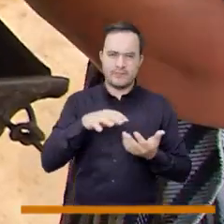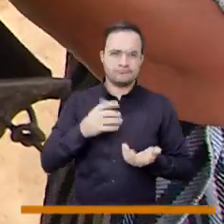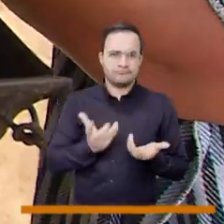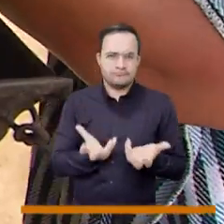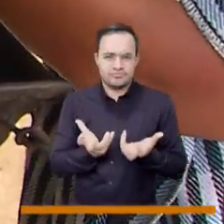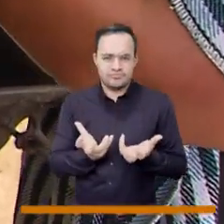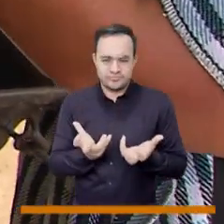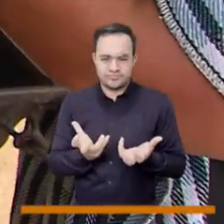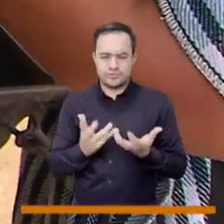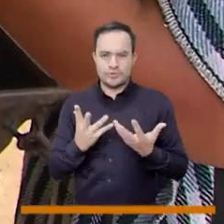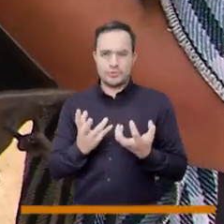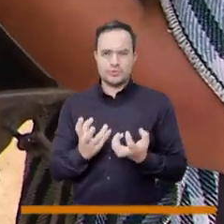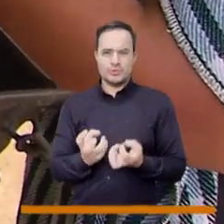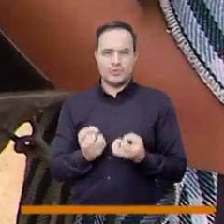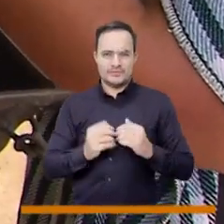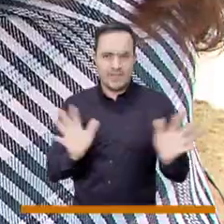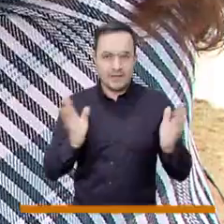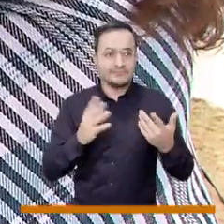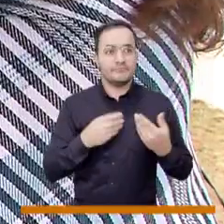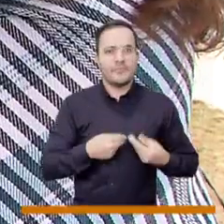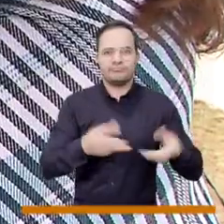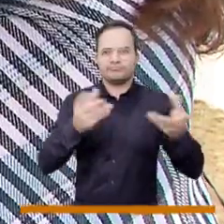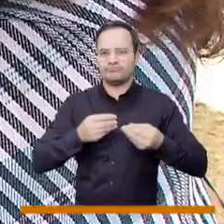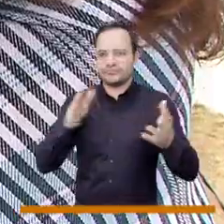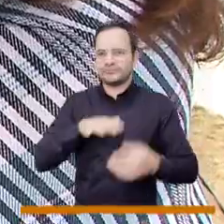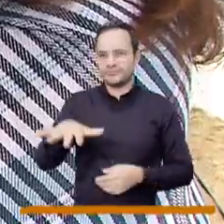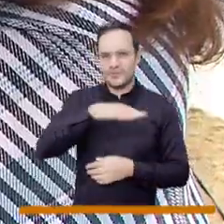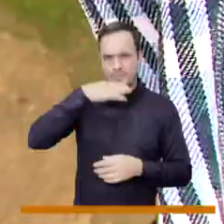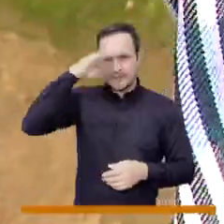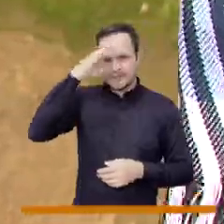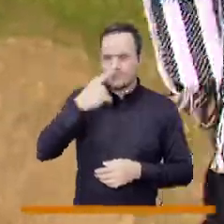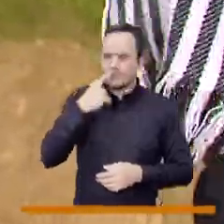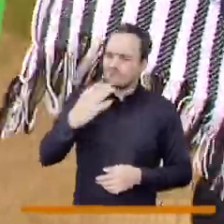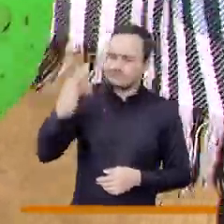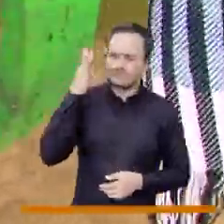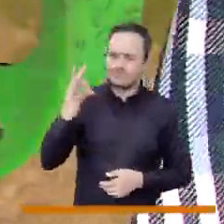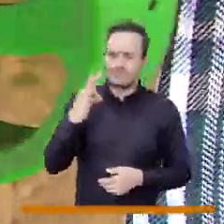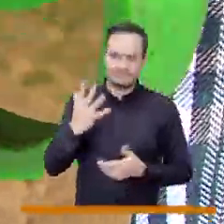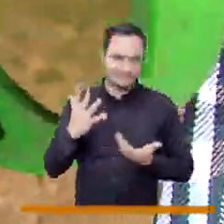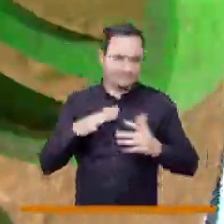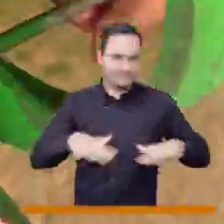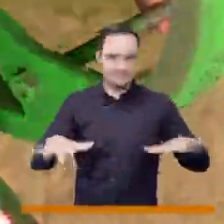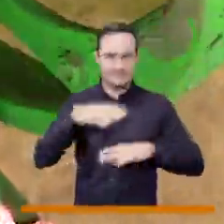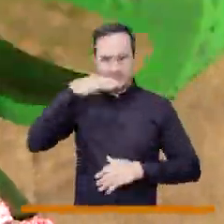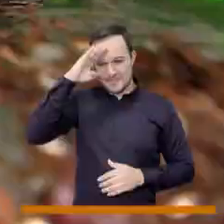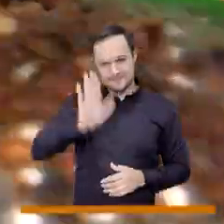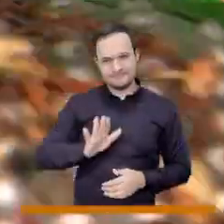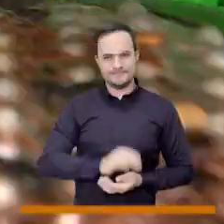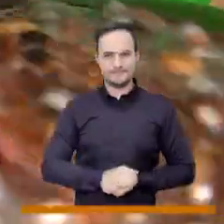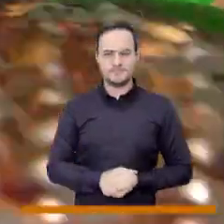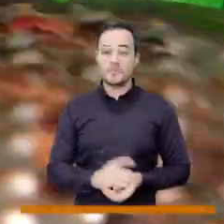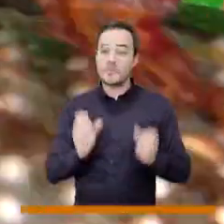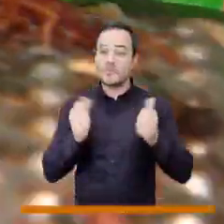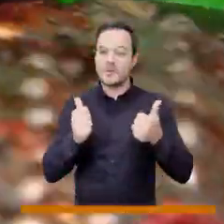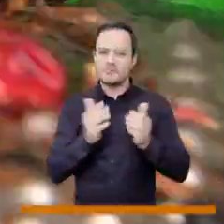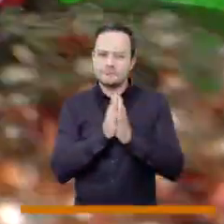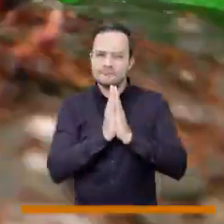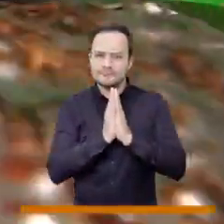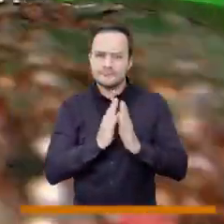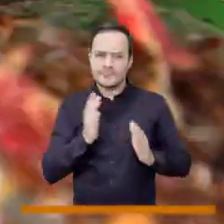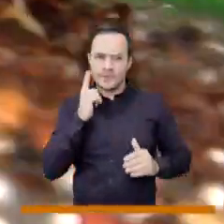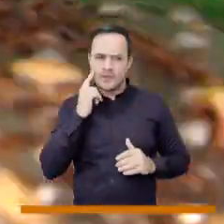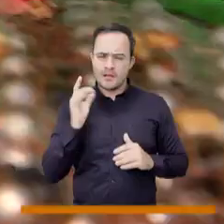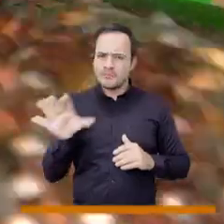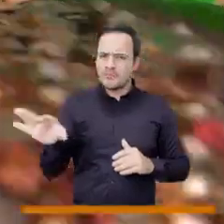es llevar la posibilidad de tener mejores cafés en las casas de los medellinenses. Joan, precisamente destaquemos ese producto local,